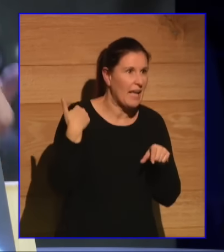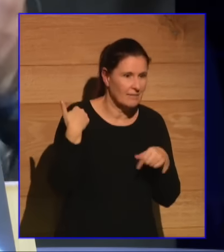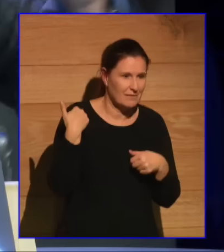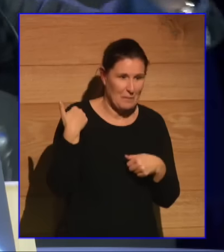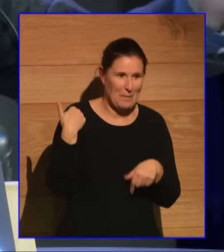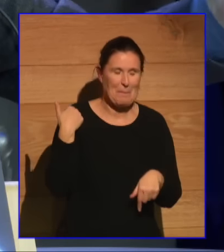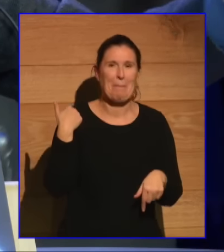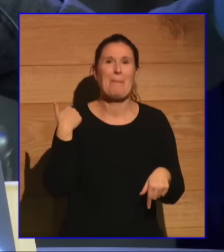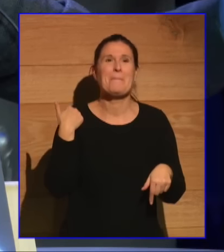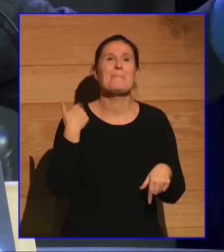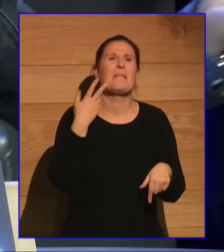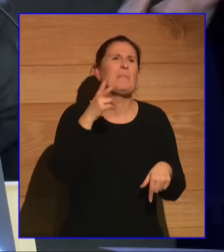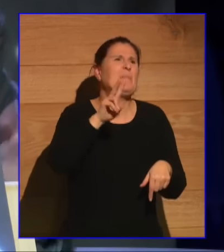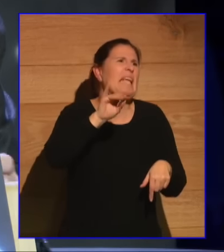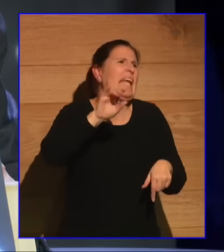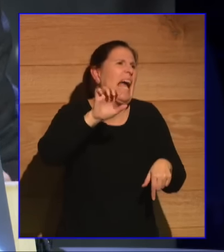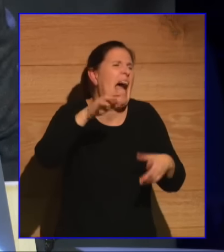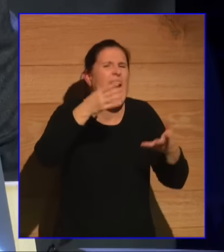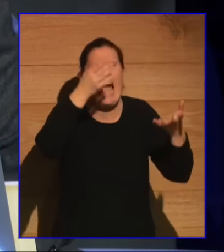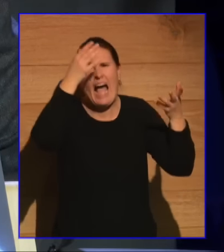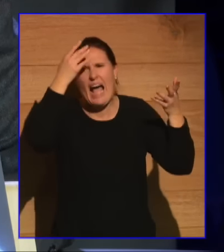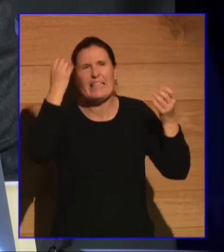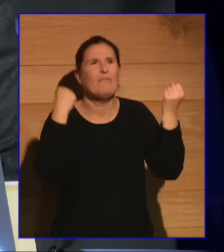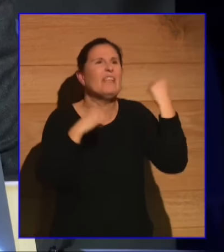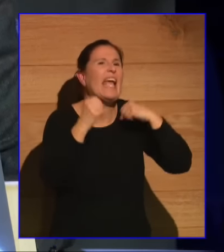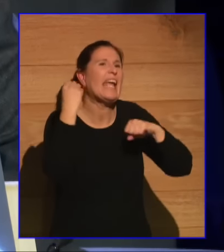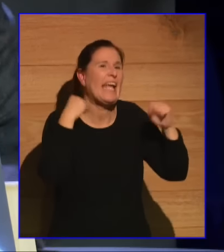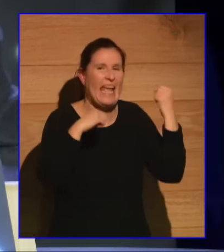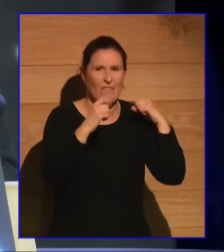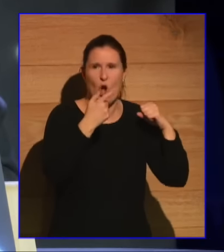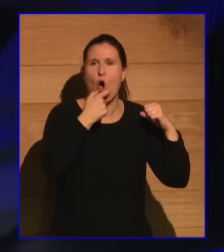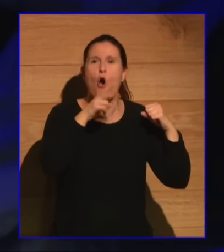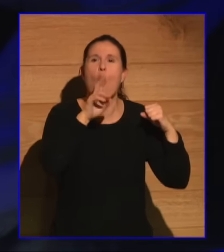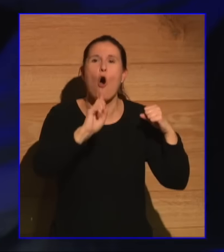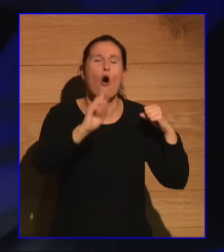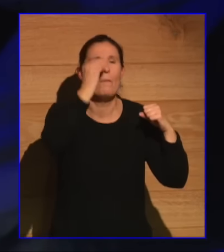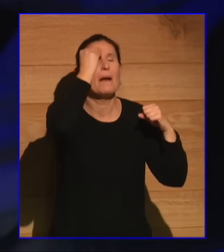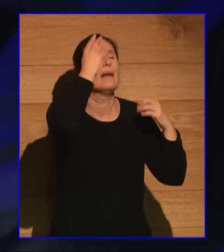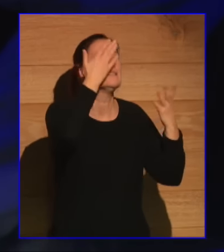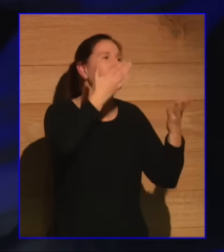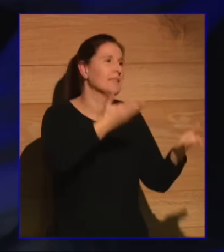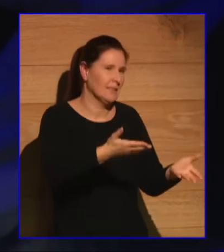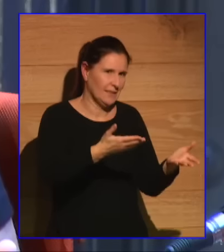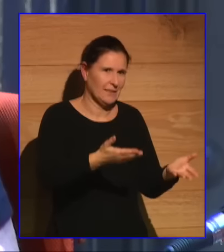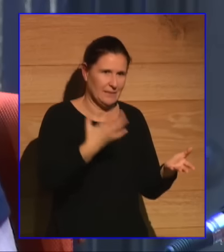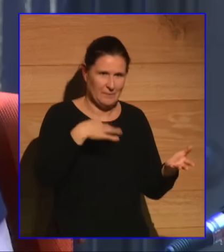De coger viejarismo, y claro, con los dinosaurios. Claro, yo pensaba que era eso. Claro. Cuando Rafael Sánchez Ferlosio